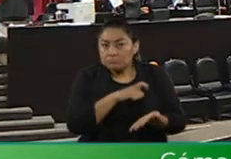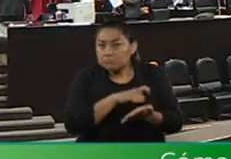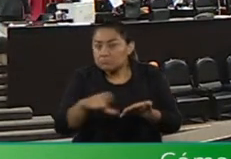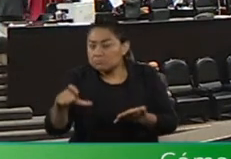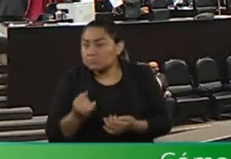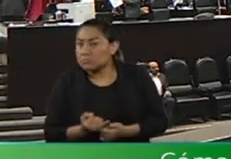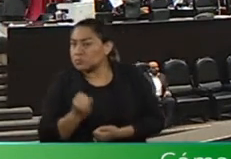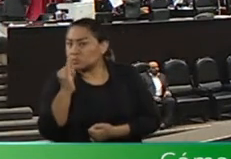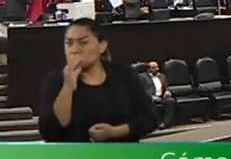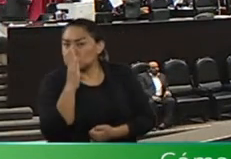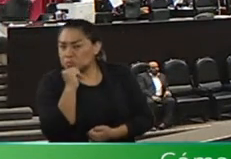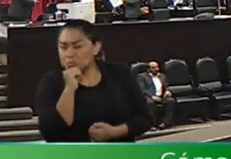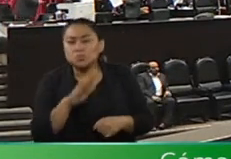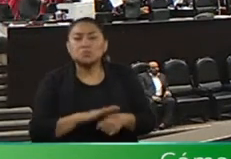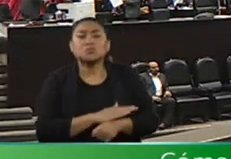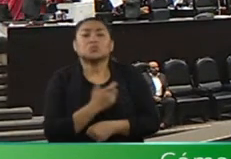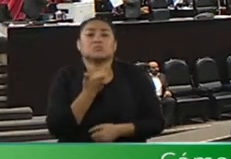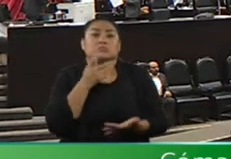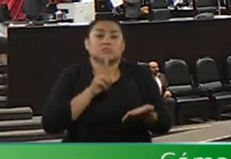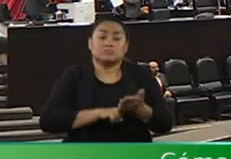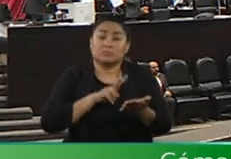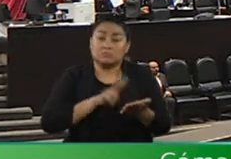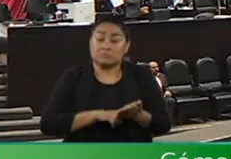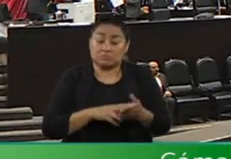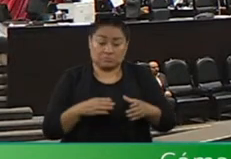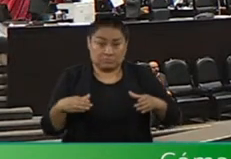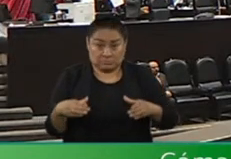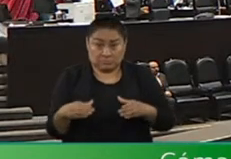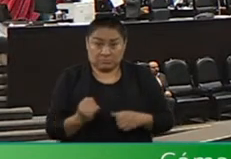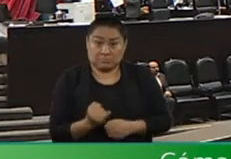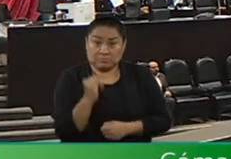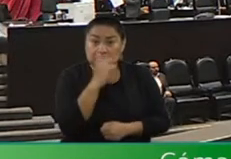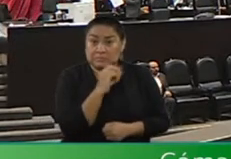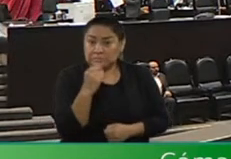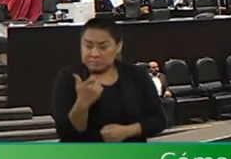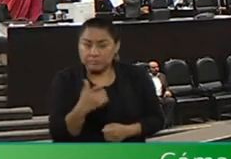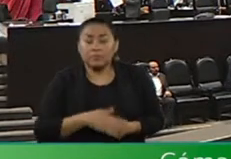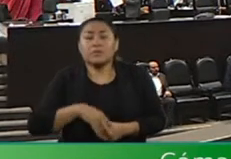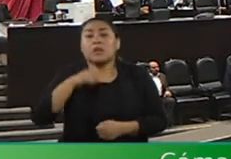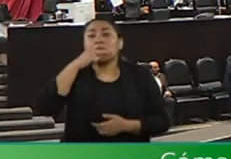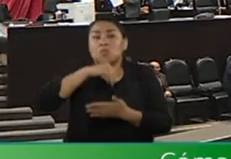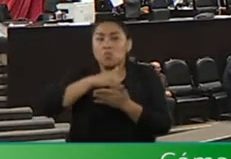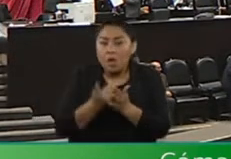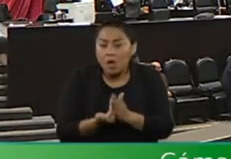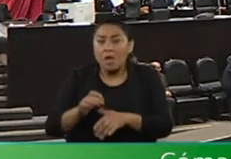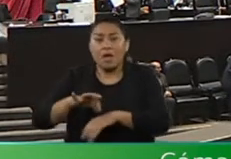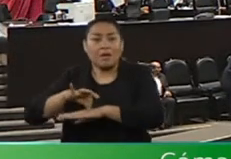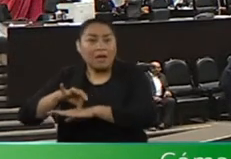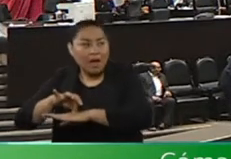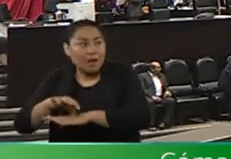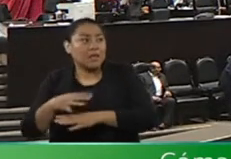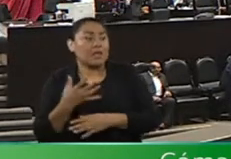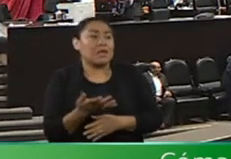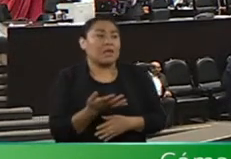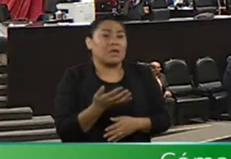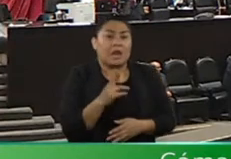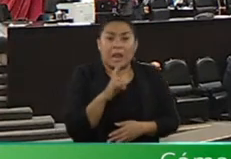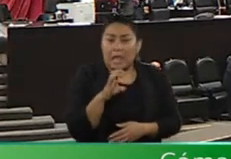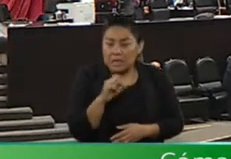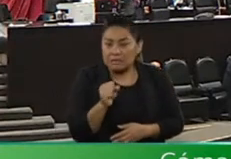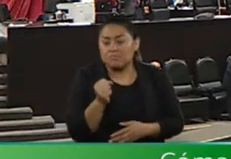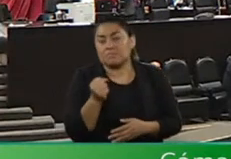cilantro porque el precio del ramo alcanzó los 600 pesos. Ya ni el aguacate, ni la carne, ni la res, ni el pollo, ni el